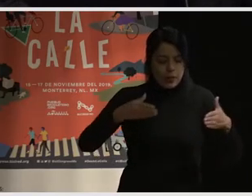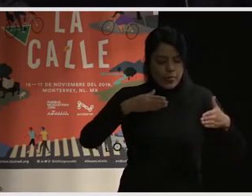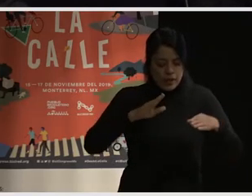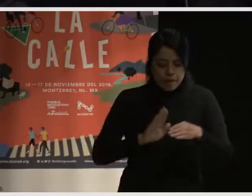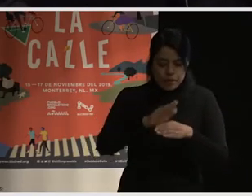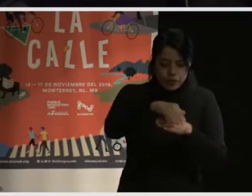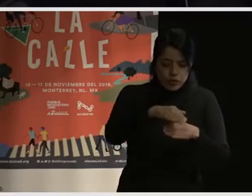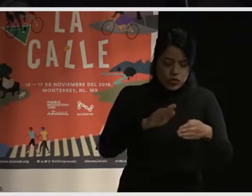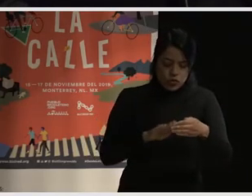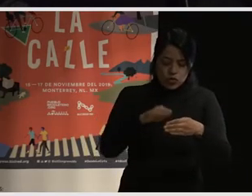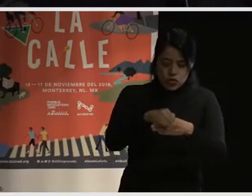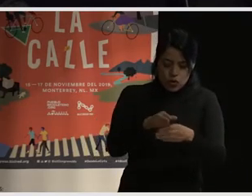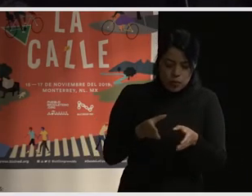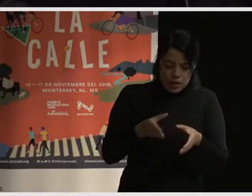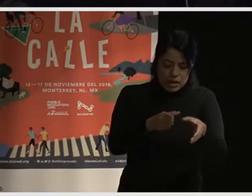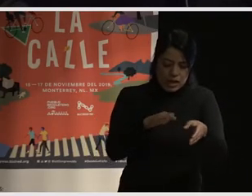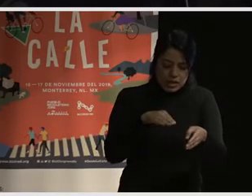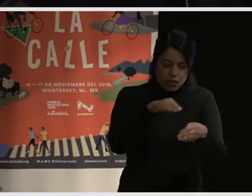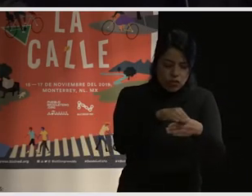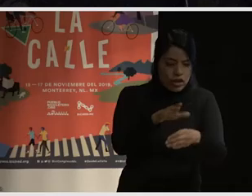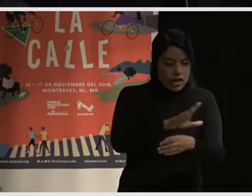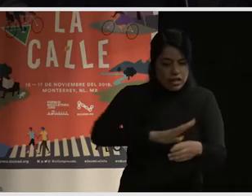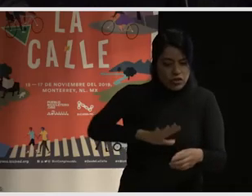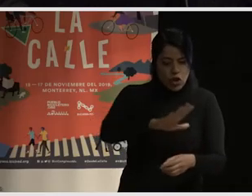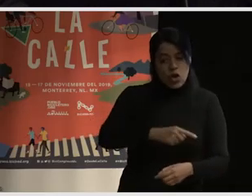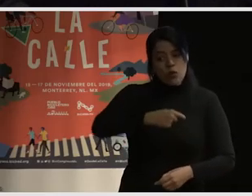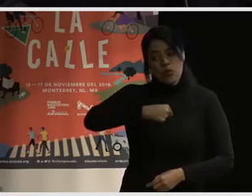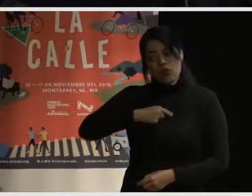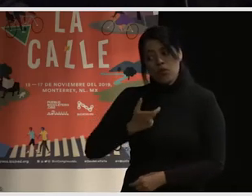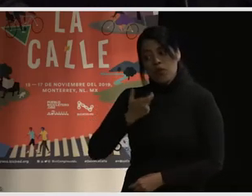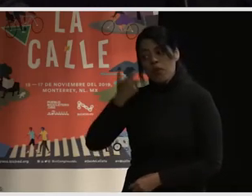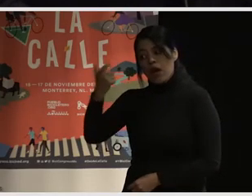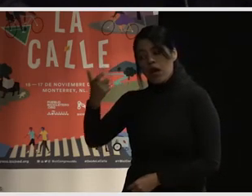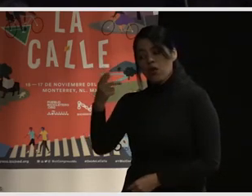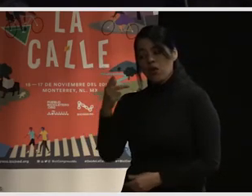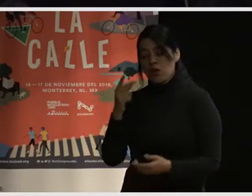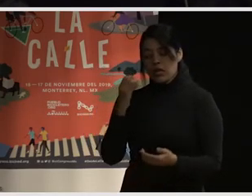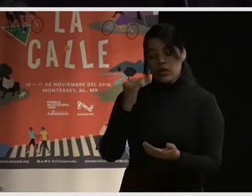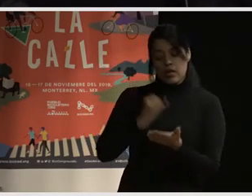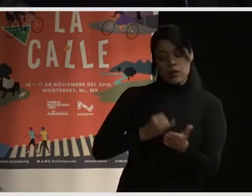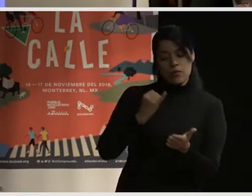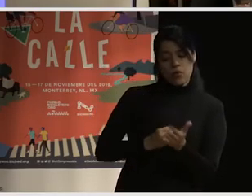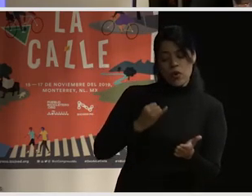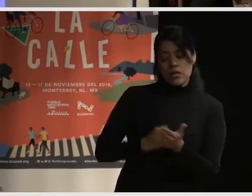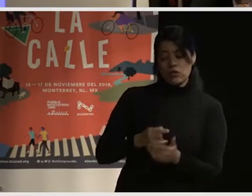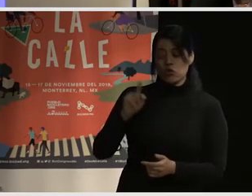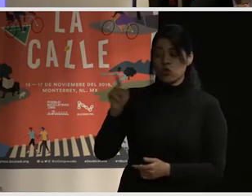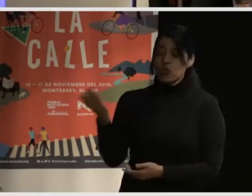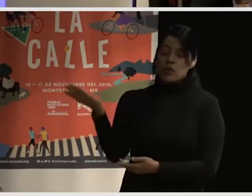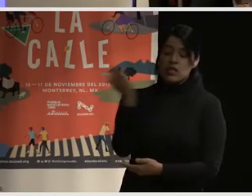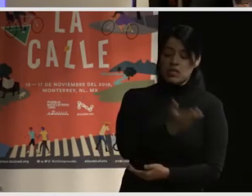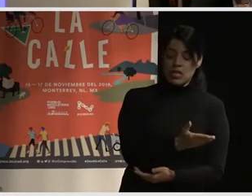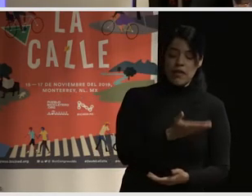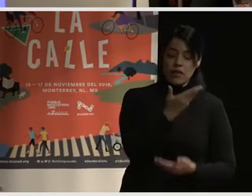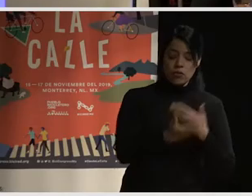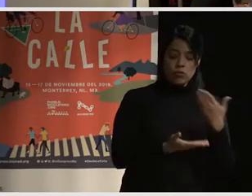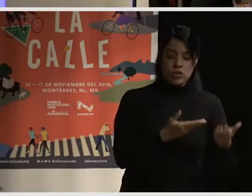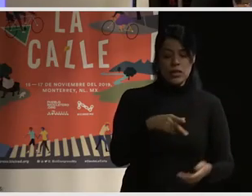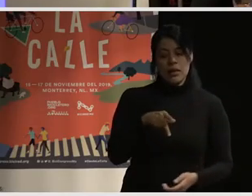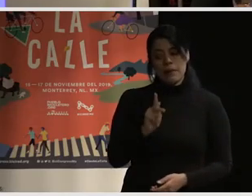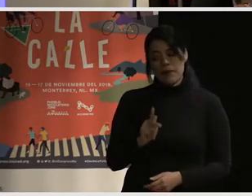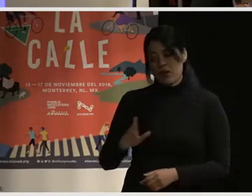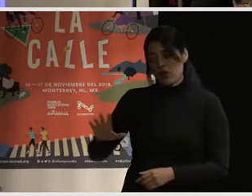toda la colonia y es como porque yo pago mucho predial y entonces tú me tienes que dar mis servicios sin embargo las colonias que